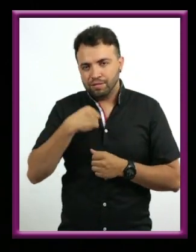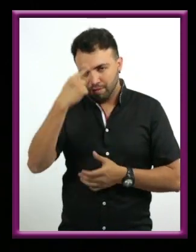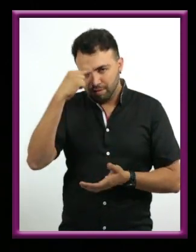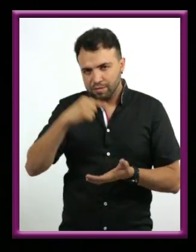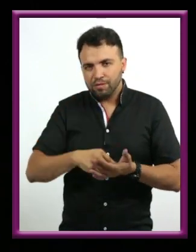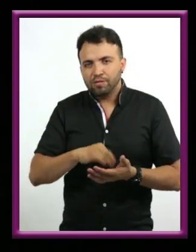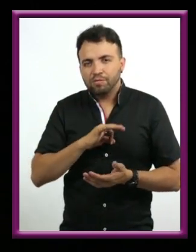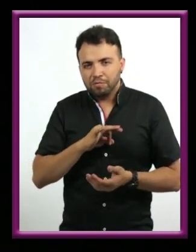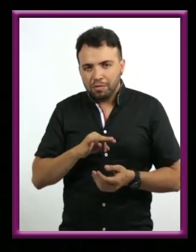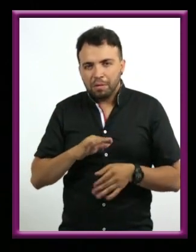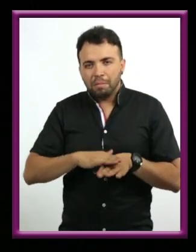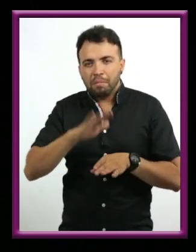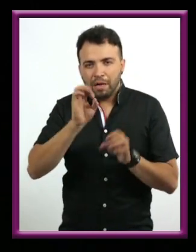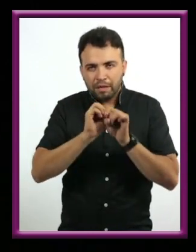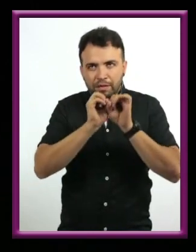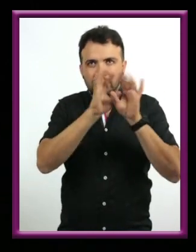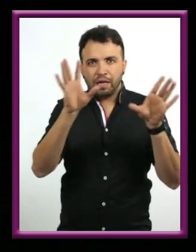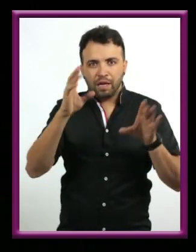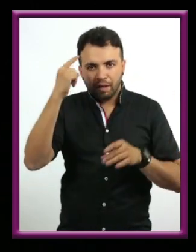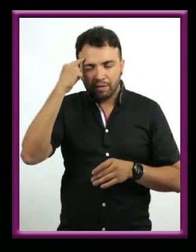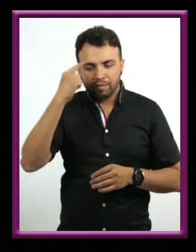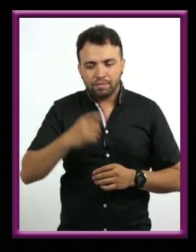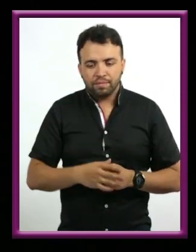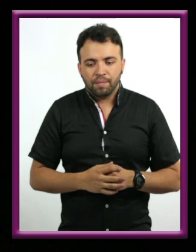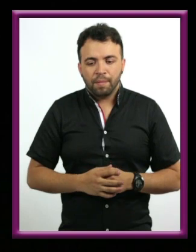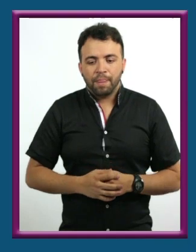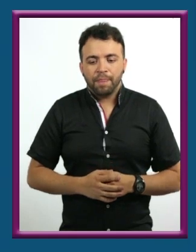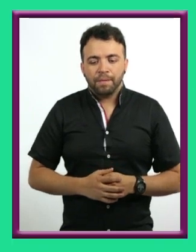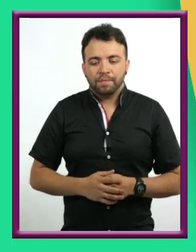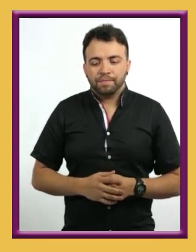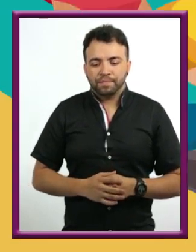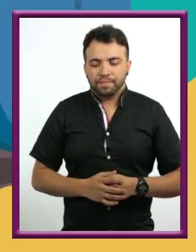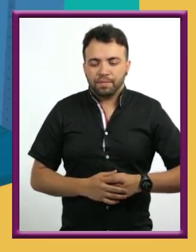por mensajito del celular. Se siente bien aclarar los pensamientos.